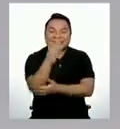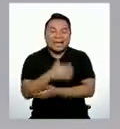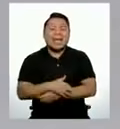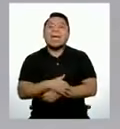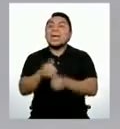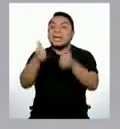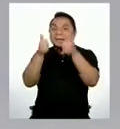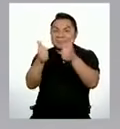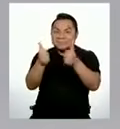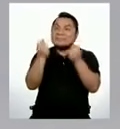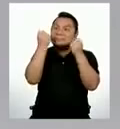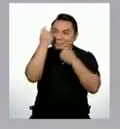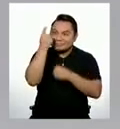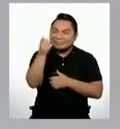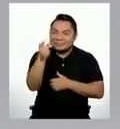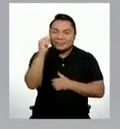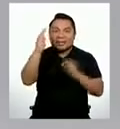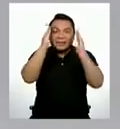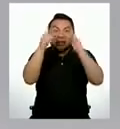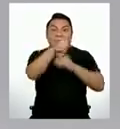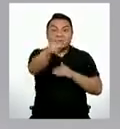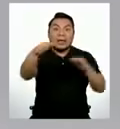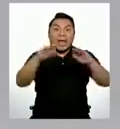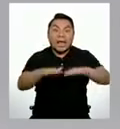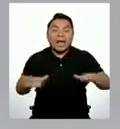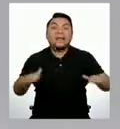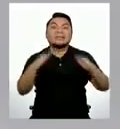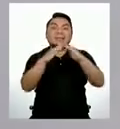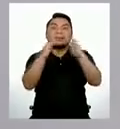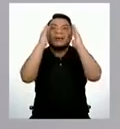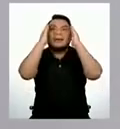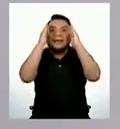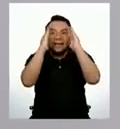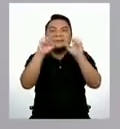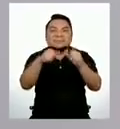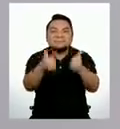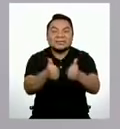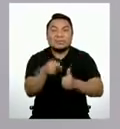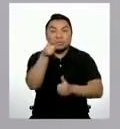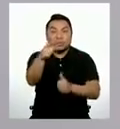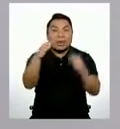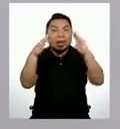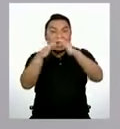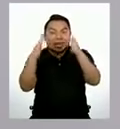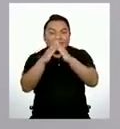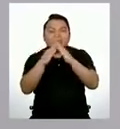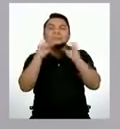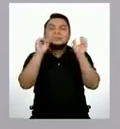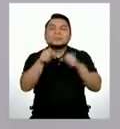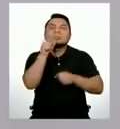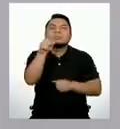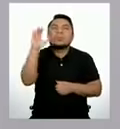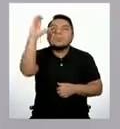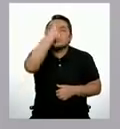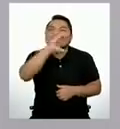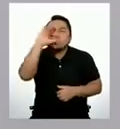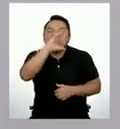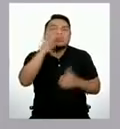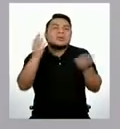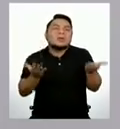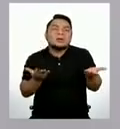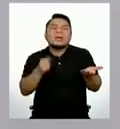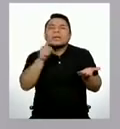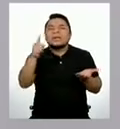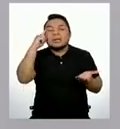y creo que en casa también han estado muy atentos y atentas. Ustedes en casa encuentren alguna relación